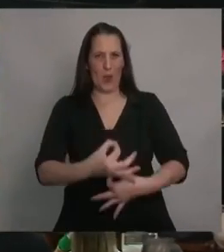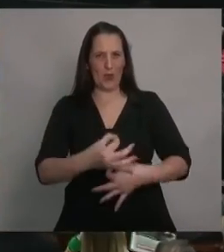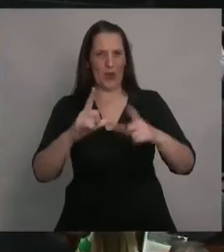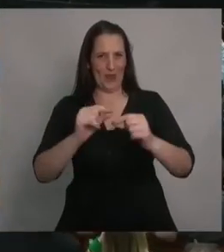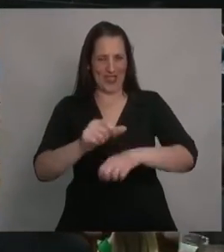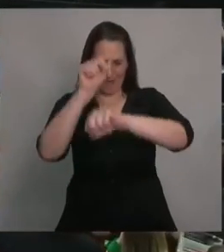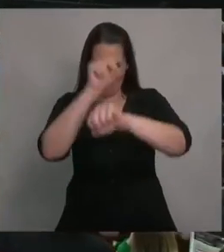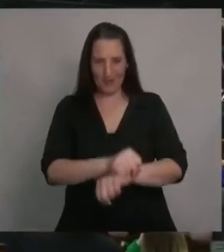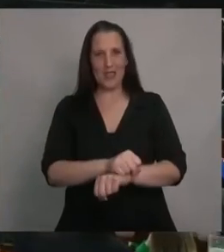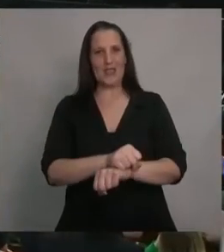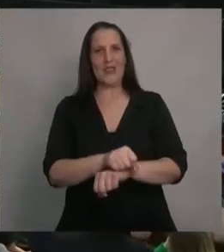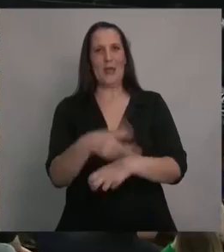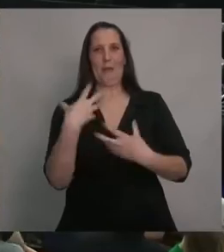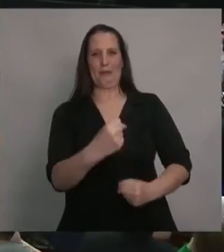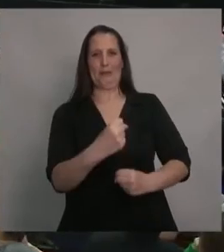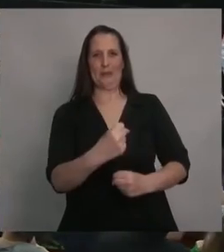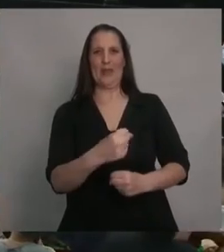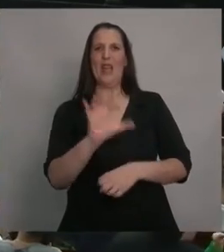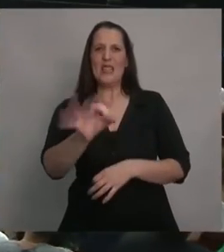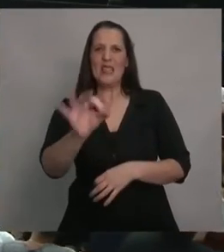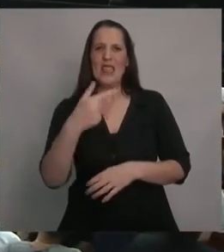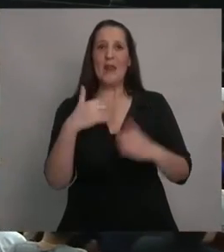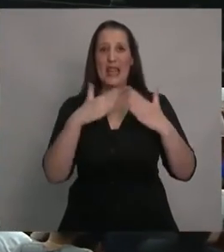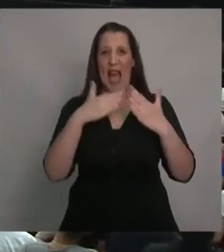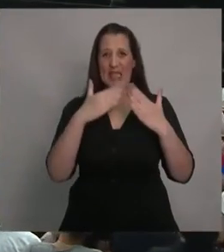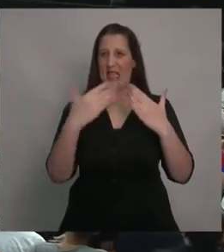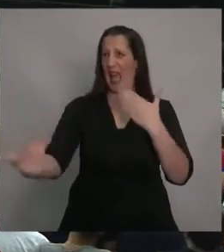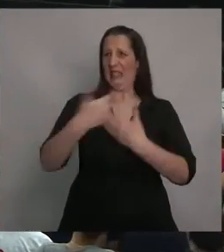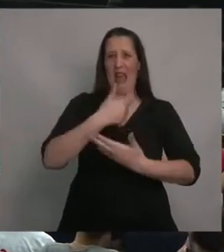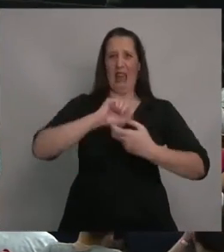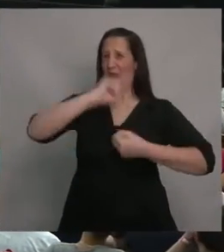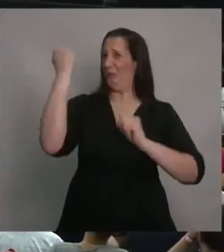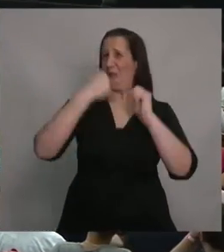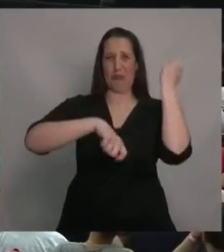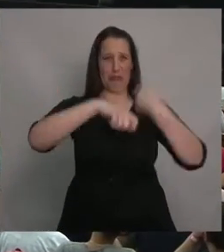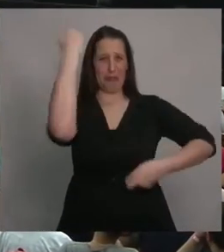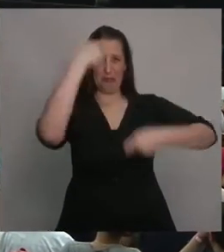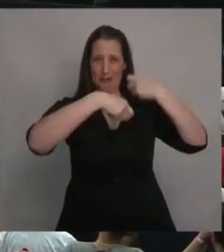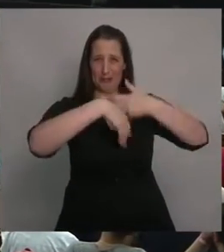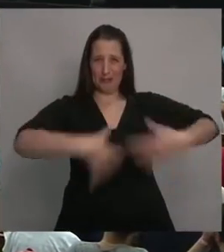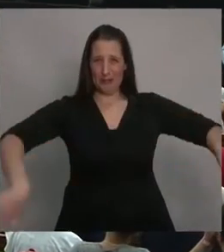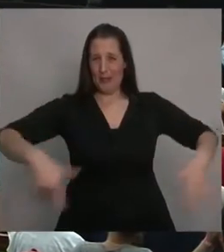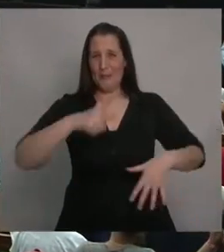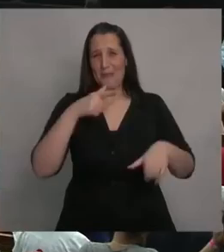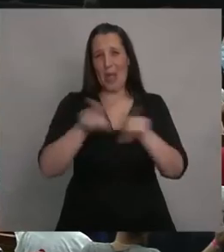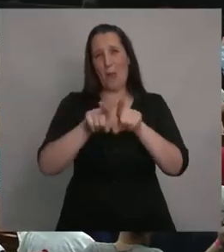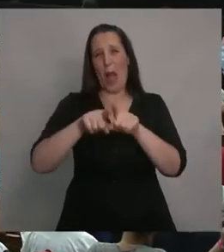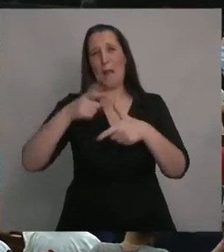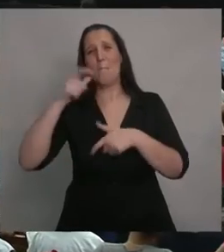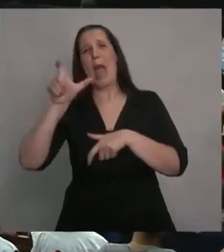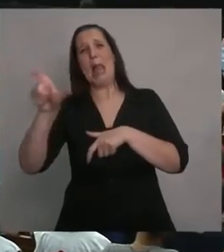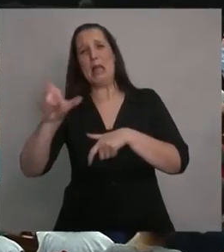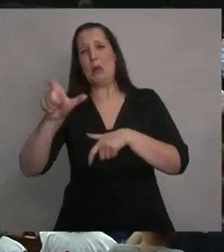1998. Ustedes saben, irrumpieron en nuestras casas a las 5:30 de la mañana, aquello fue un tipo Hollywood, películas Hollywood, los